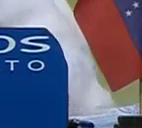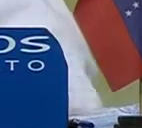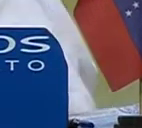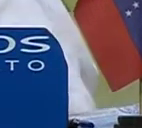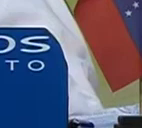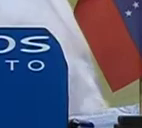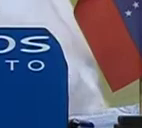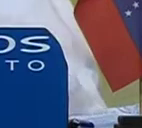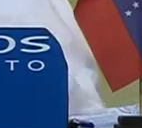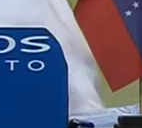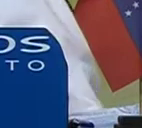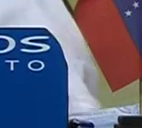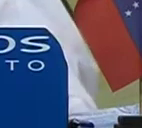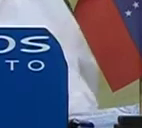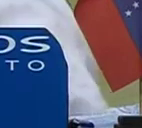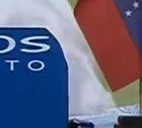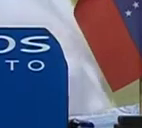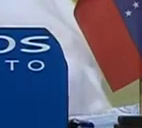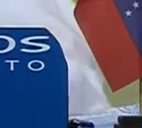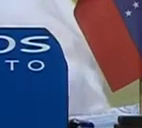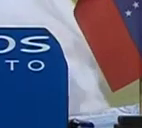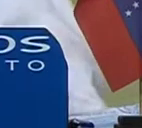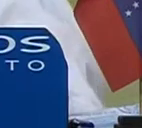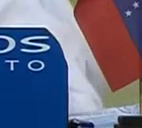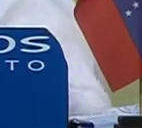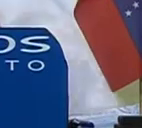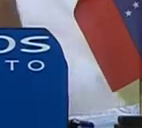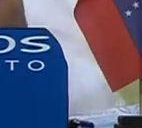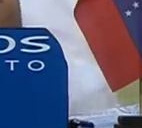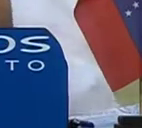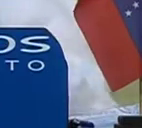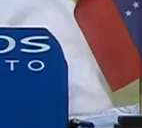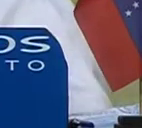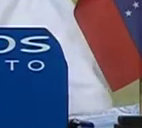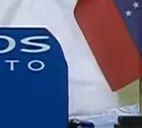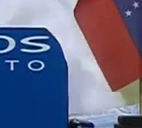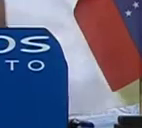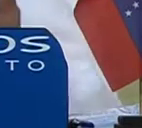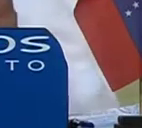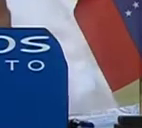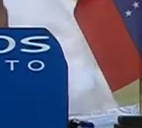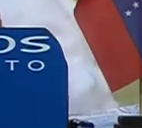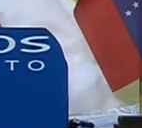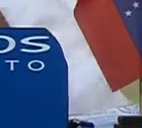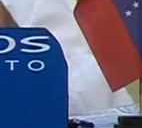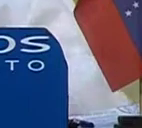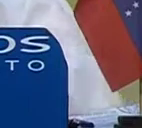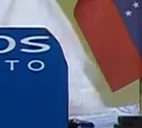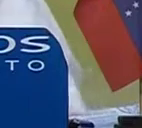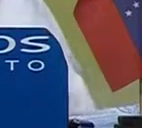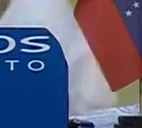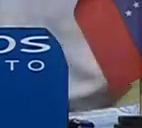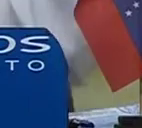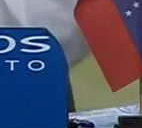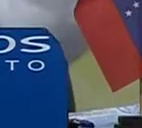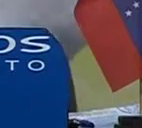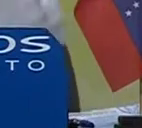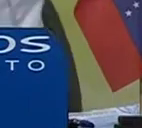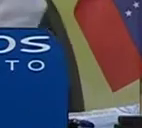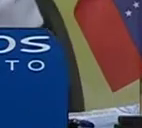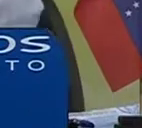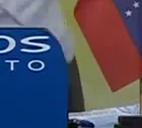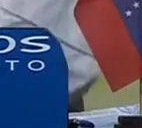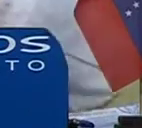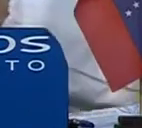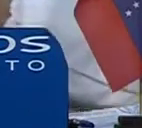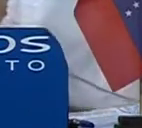dormido, si se acuesta sin orar, si no lee la Biblia, si no busca a Dios, si no habla de Dios. Vamos a revisarle el teléfono a